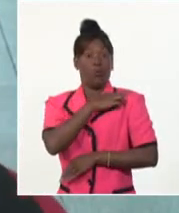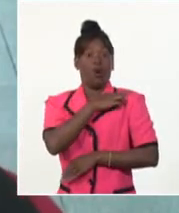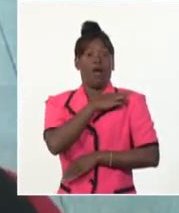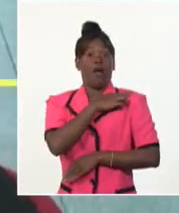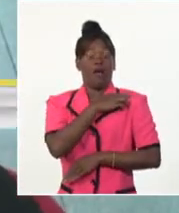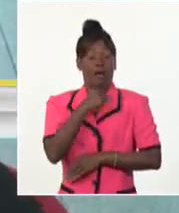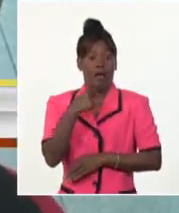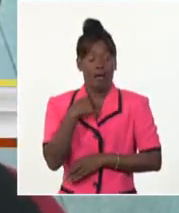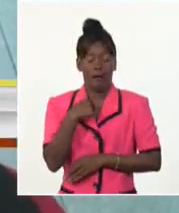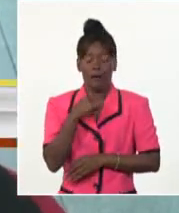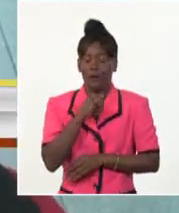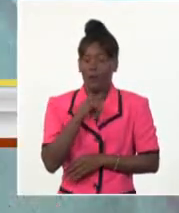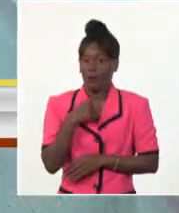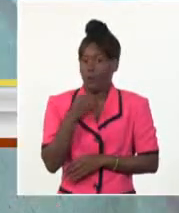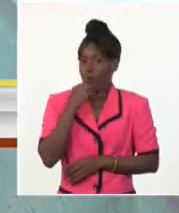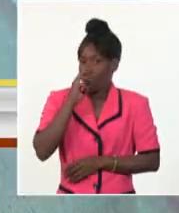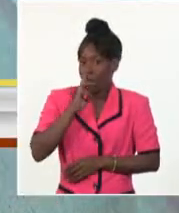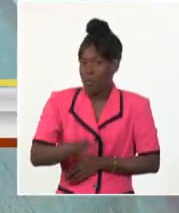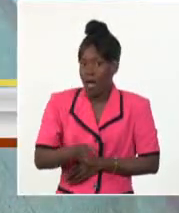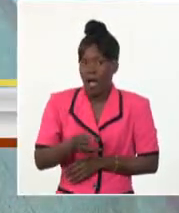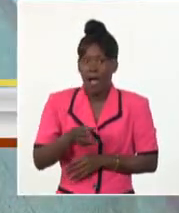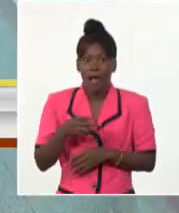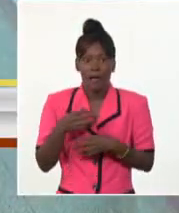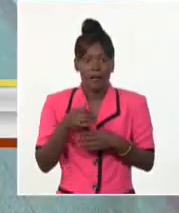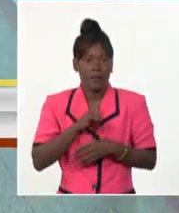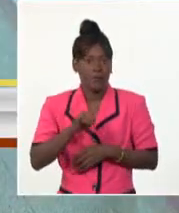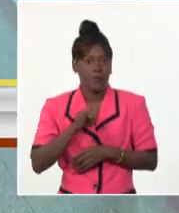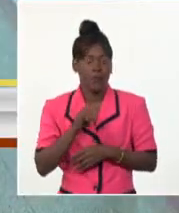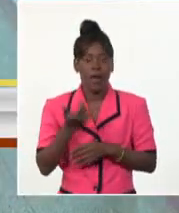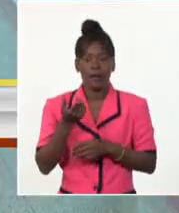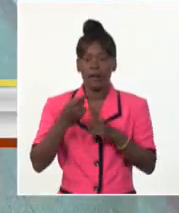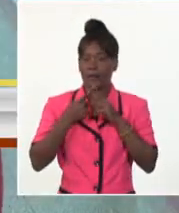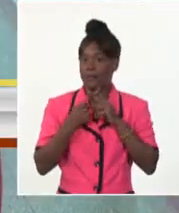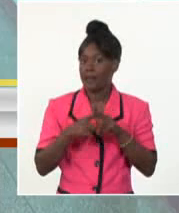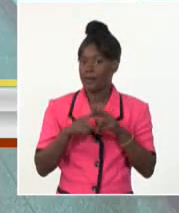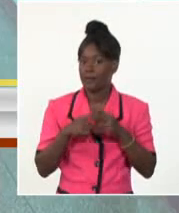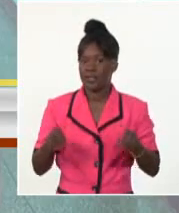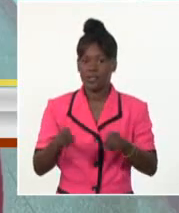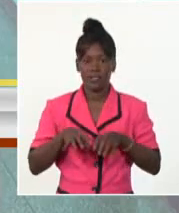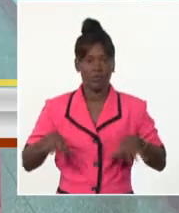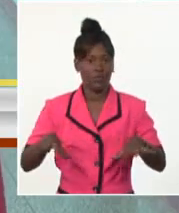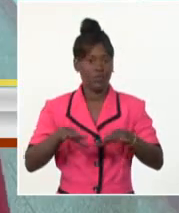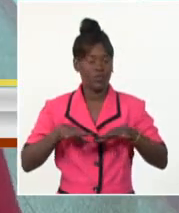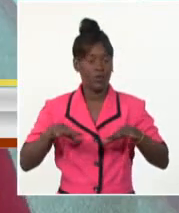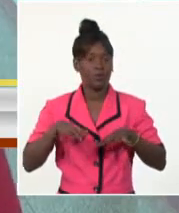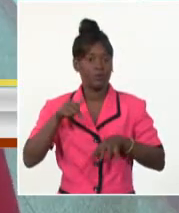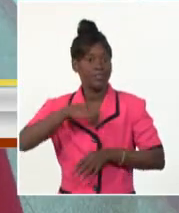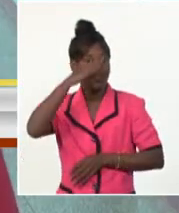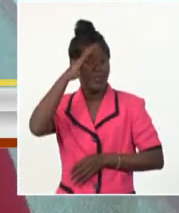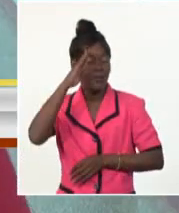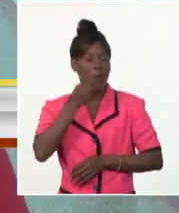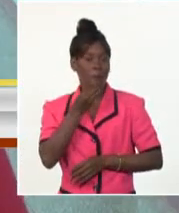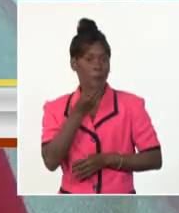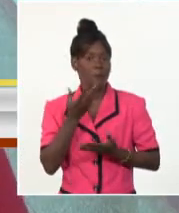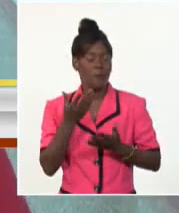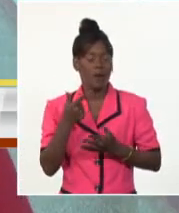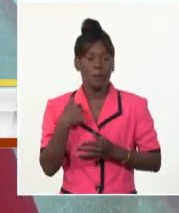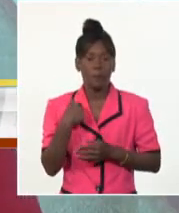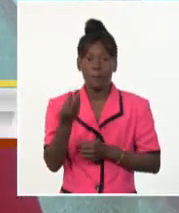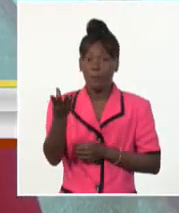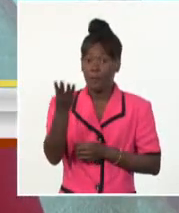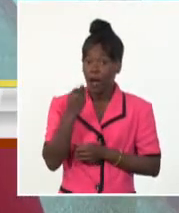a tomar decisiones para un país. Para mí esto ha sido algo increíble, muy bonito. Ha sido una noticia que